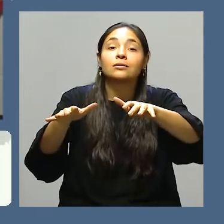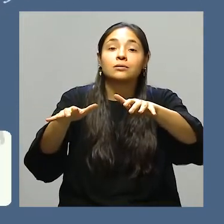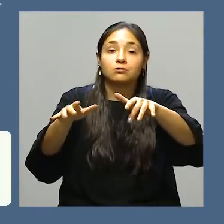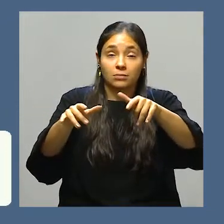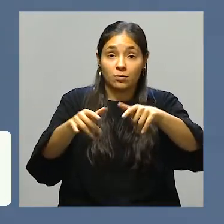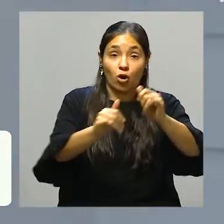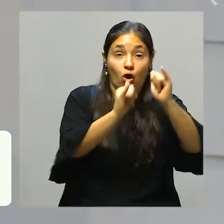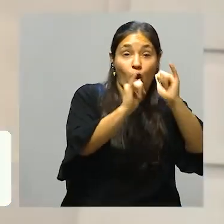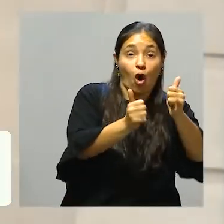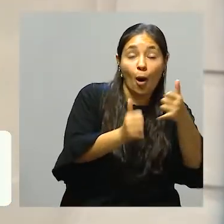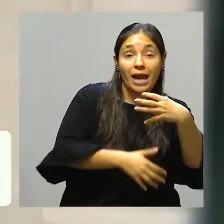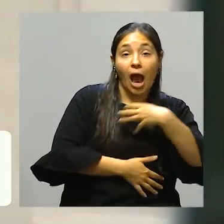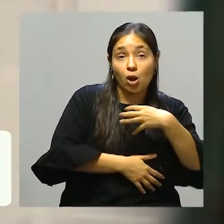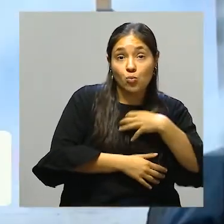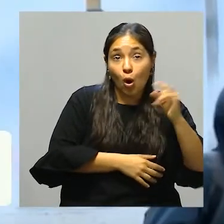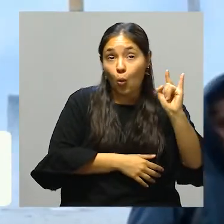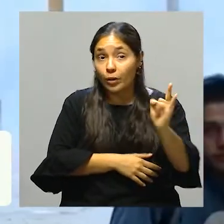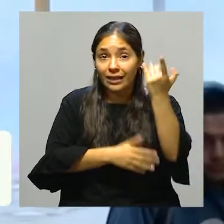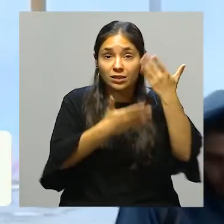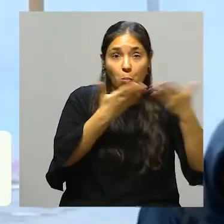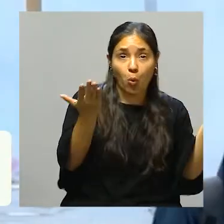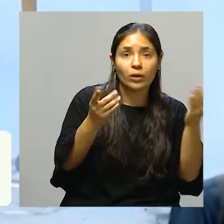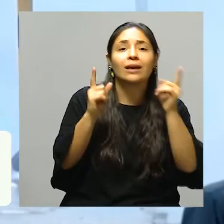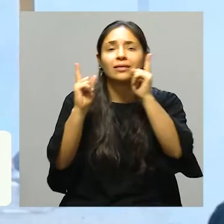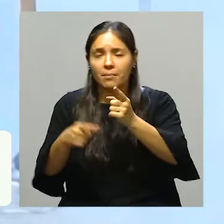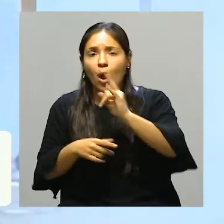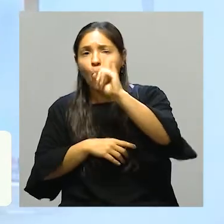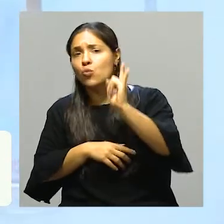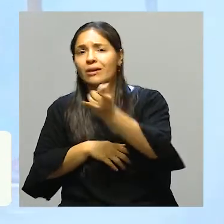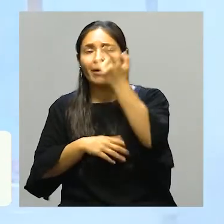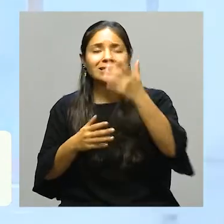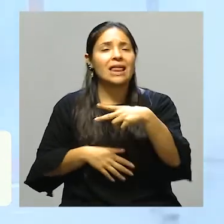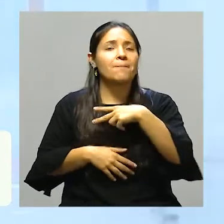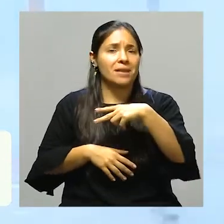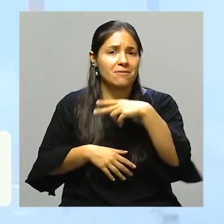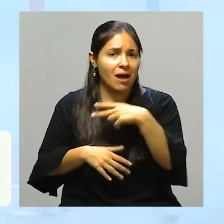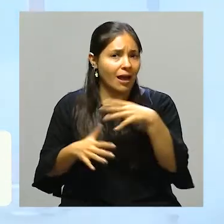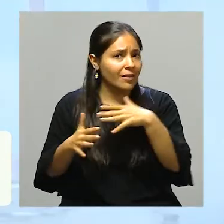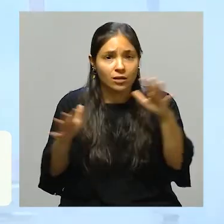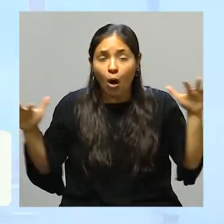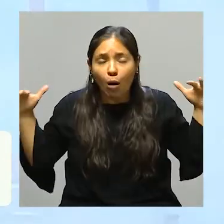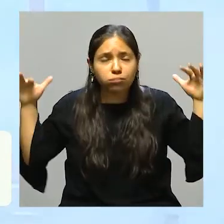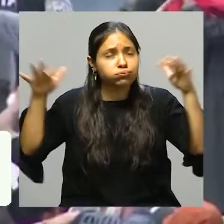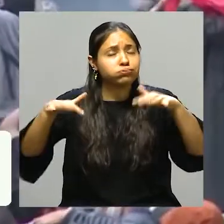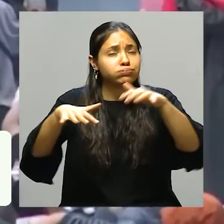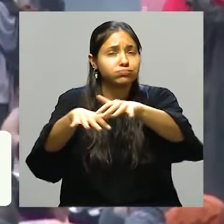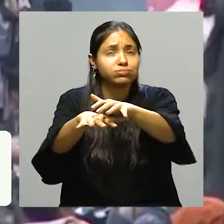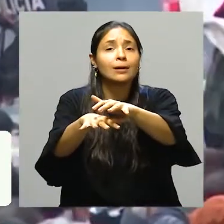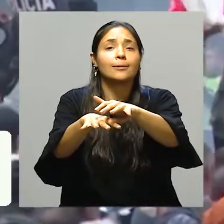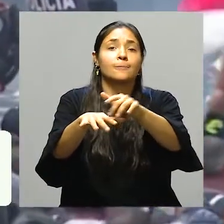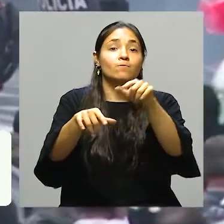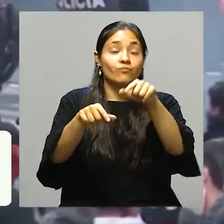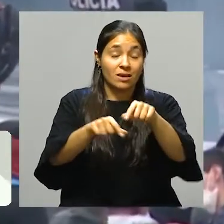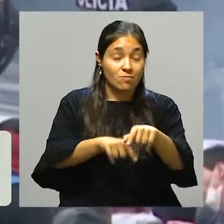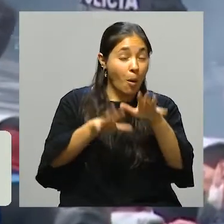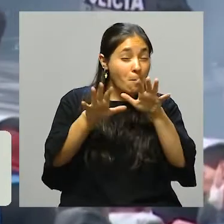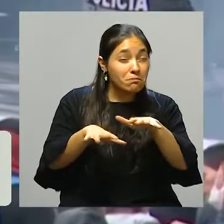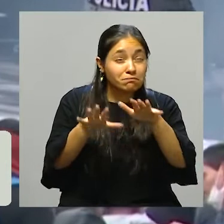a la participación que se dio el 13 de marzo. Y se estaría esperando que estuviera oscilando entre la participación